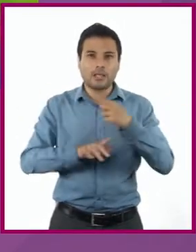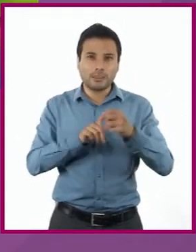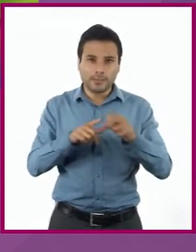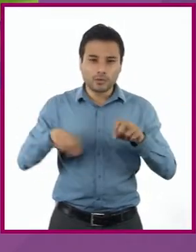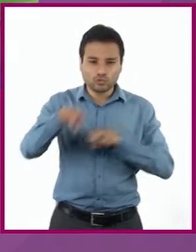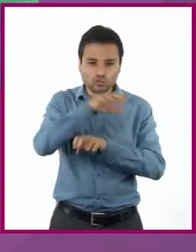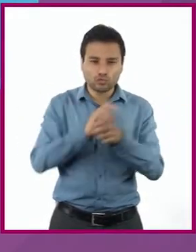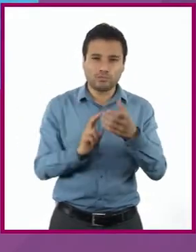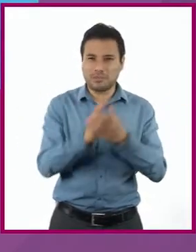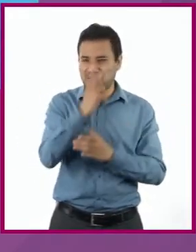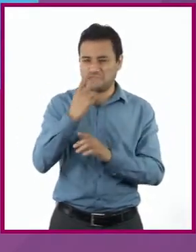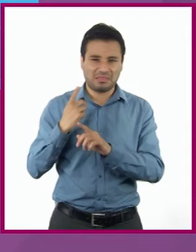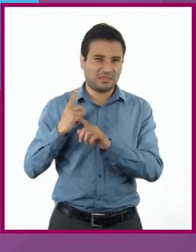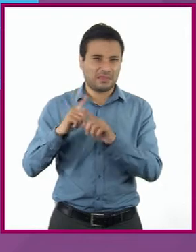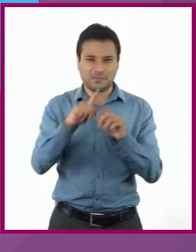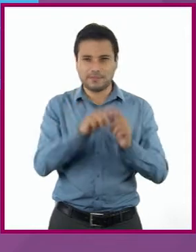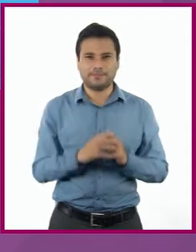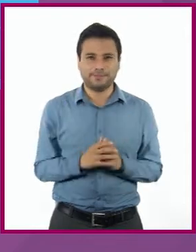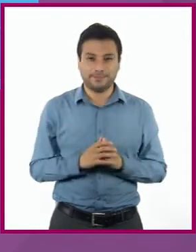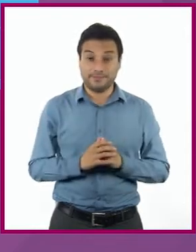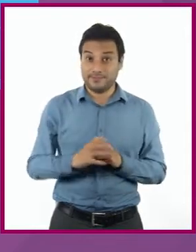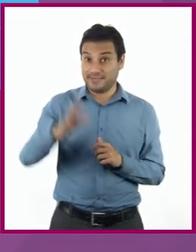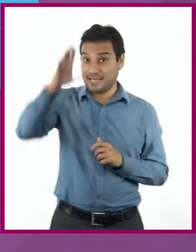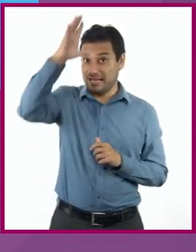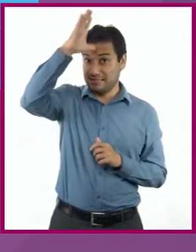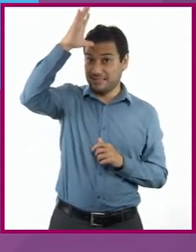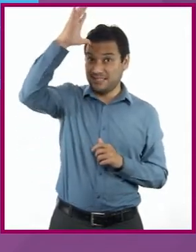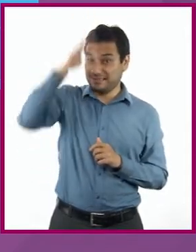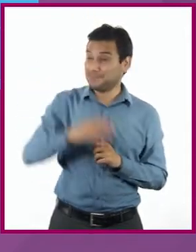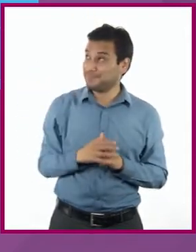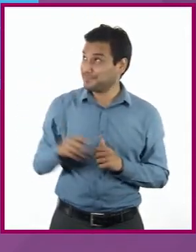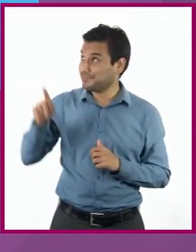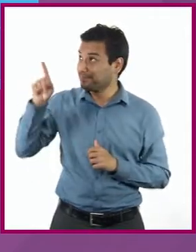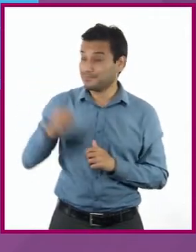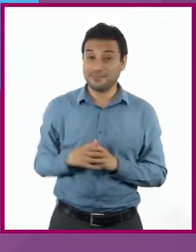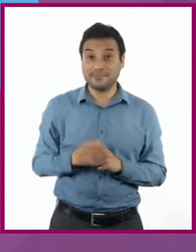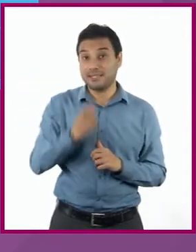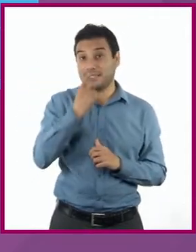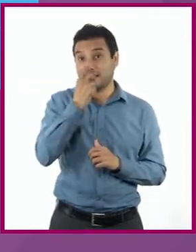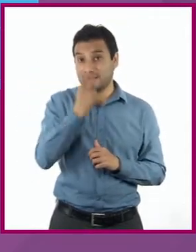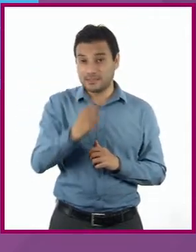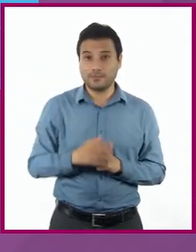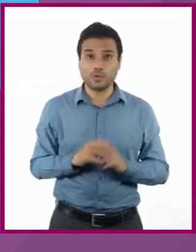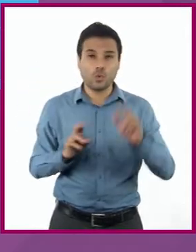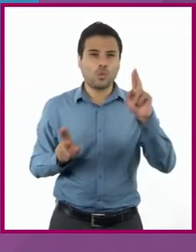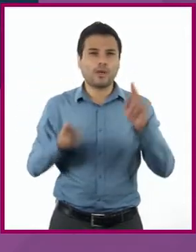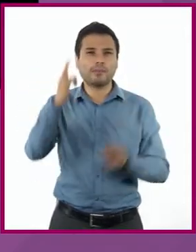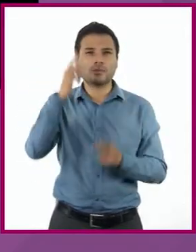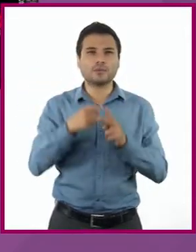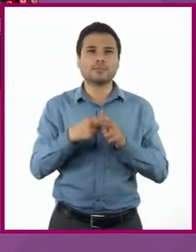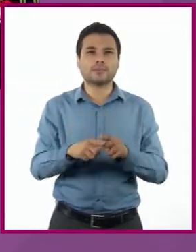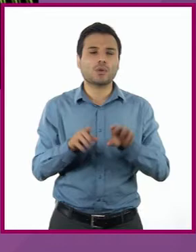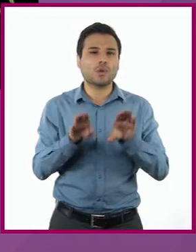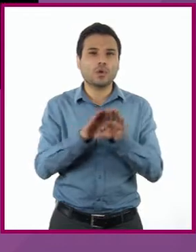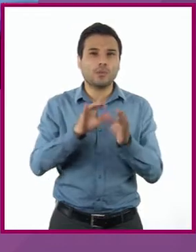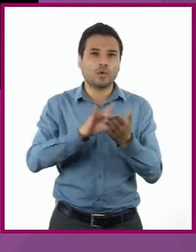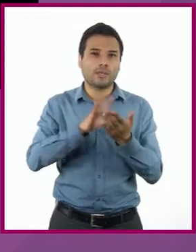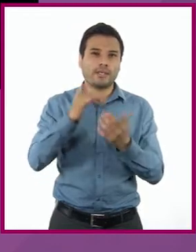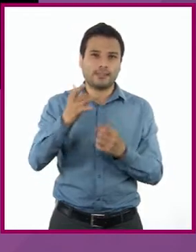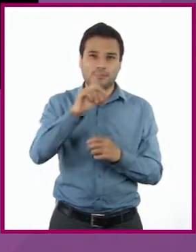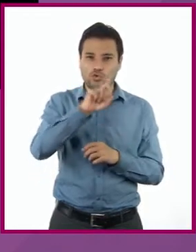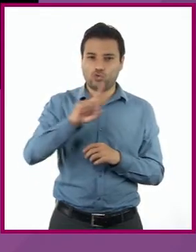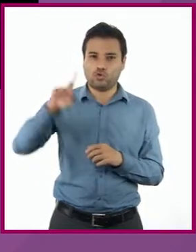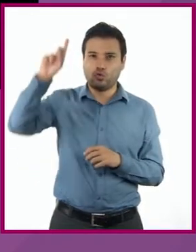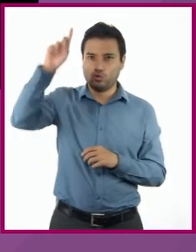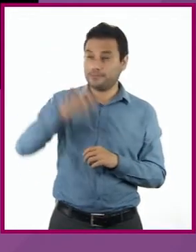vivos. Los aztecas en México, por otro lado, consideran que el universo surgió por obra de los dioses Tezcatlipoca